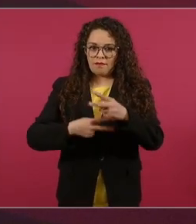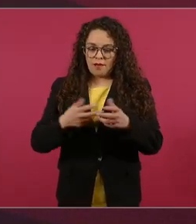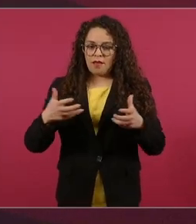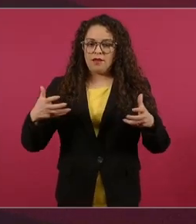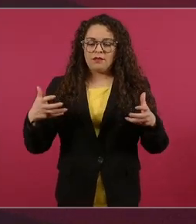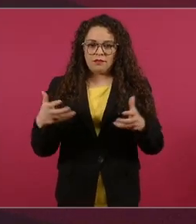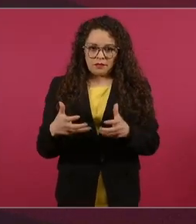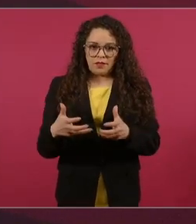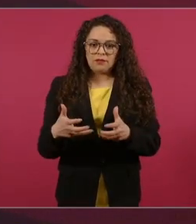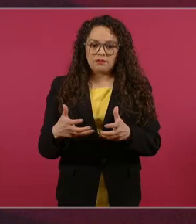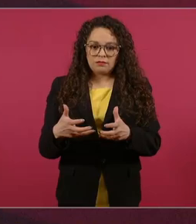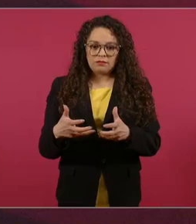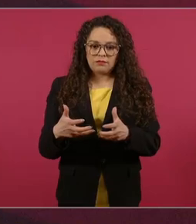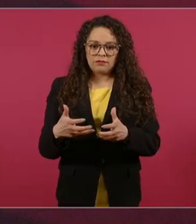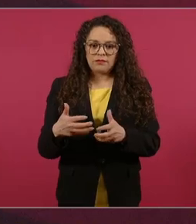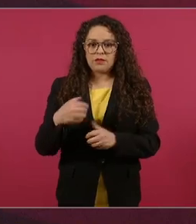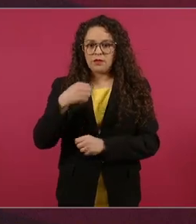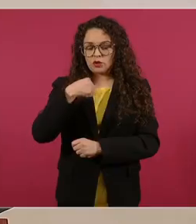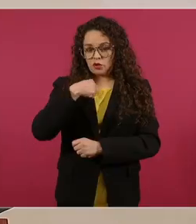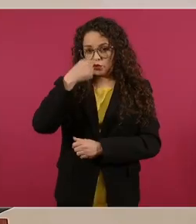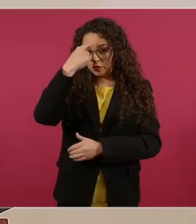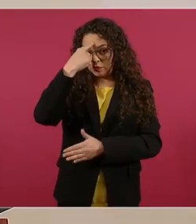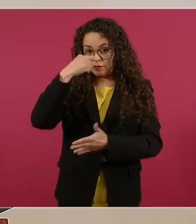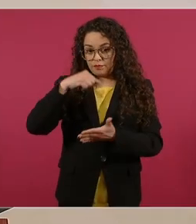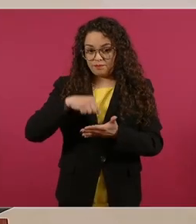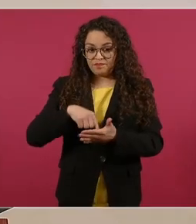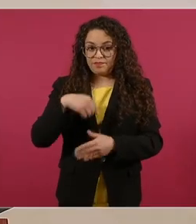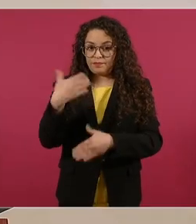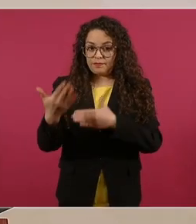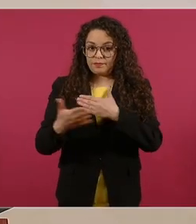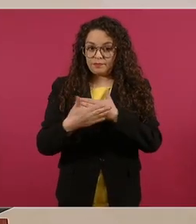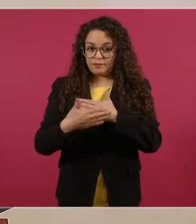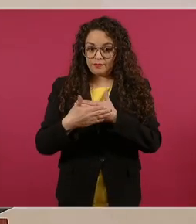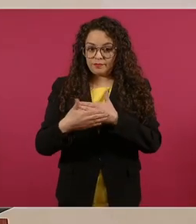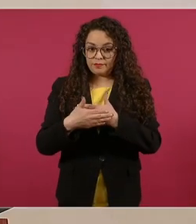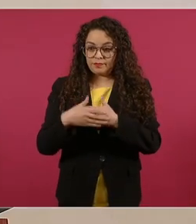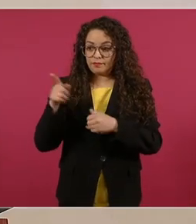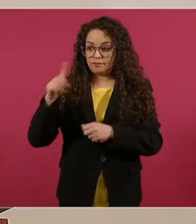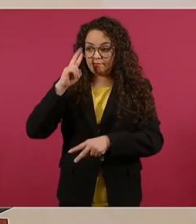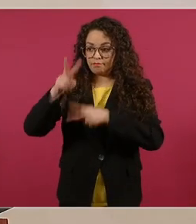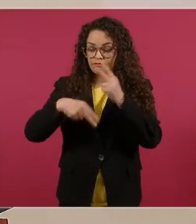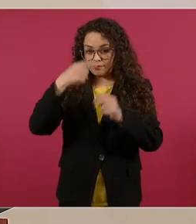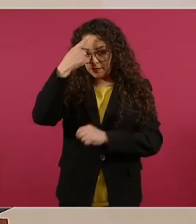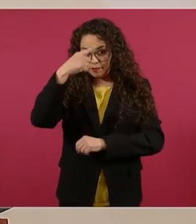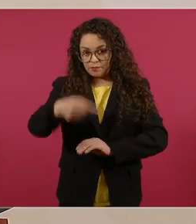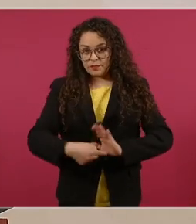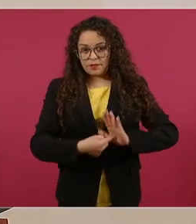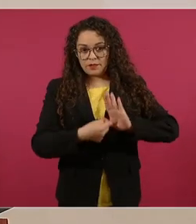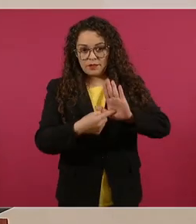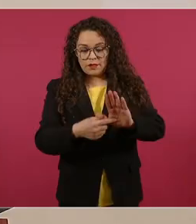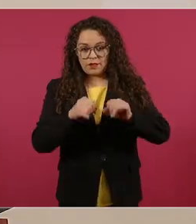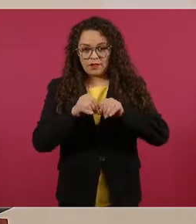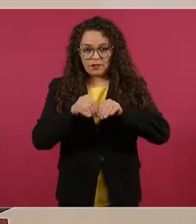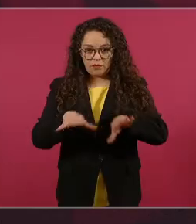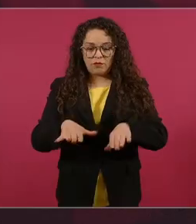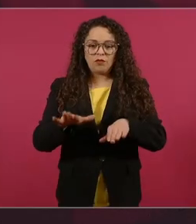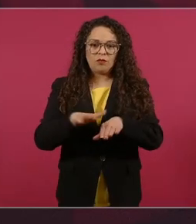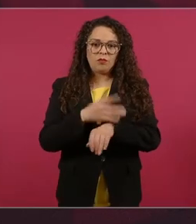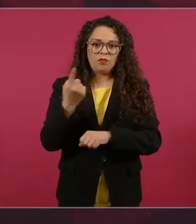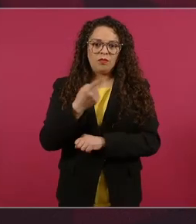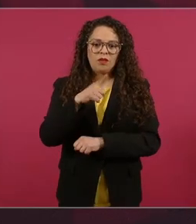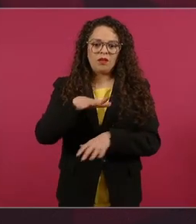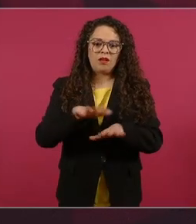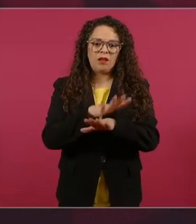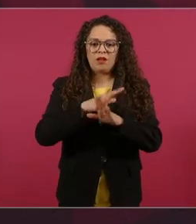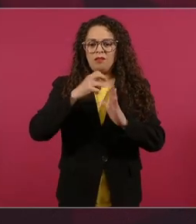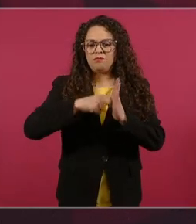en una de las exposiciones que le corresponden a Jorge por las reformas,